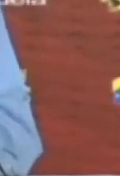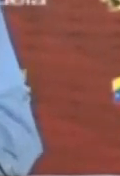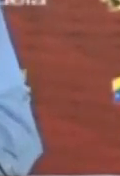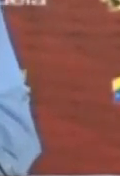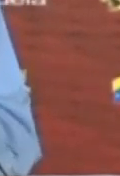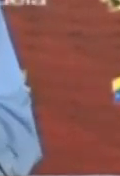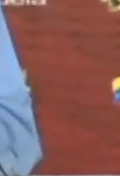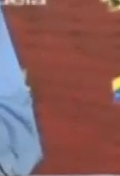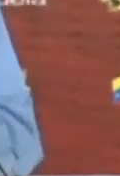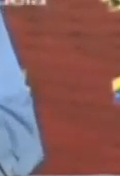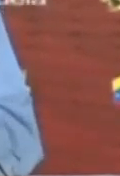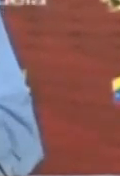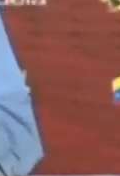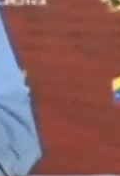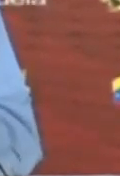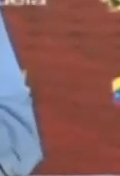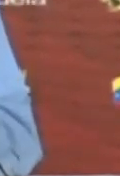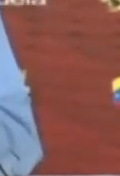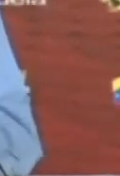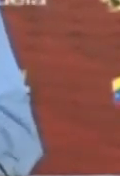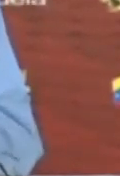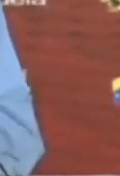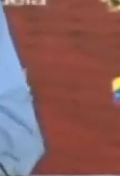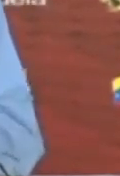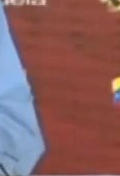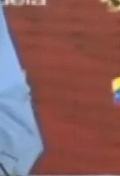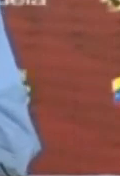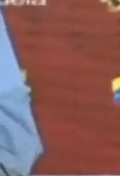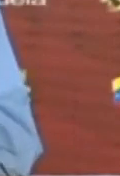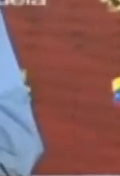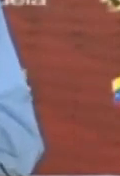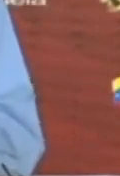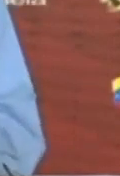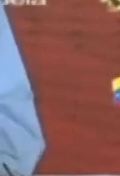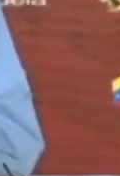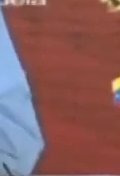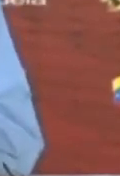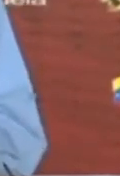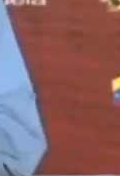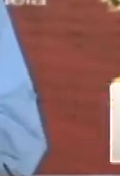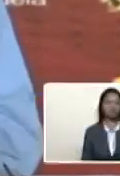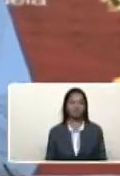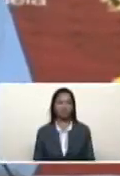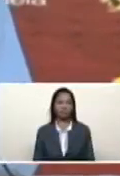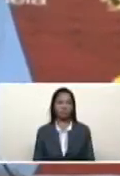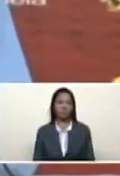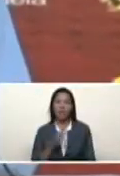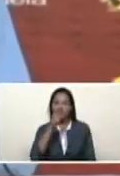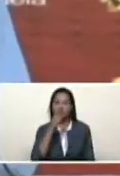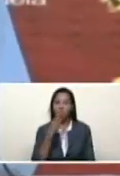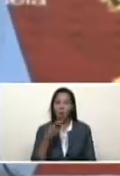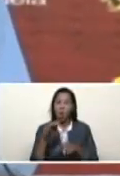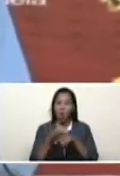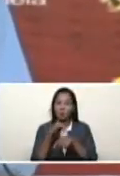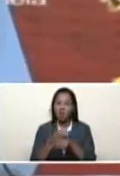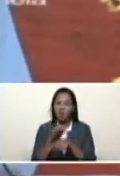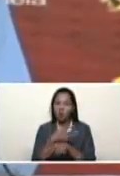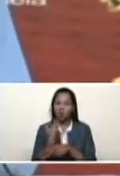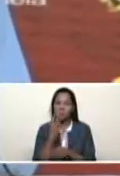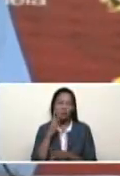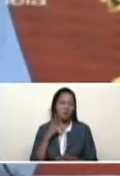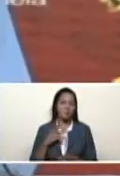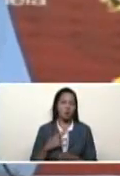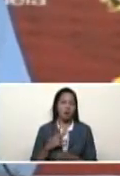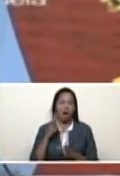Eso solo lo hace una revolución socialista, solo. Un gobierno capitalista atendería